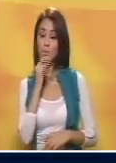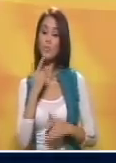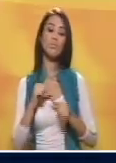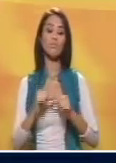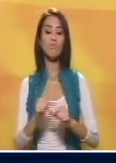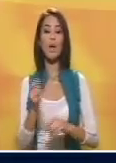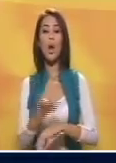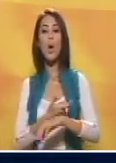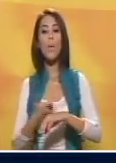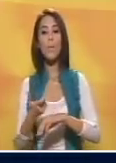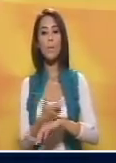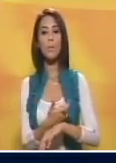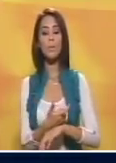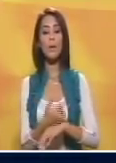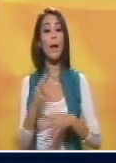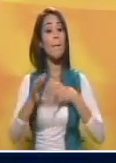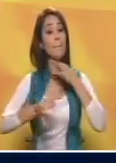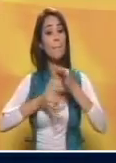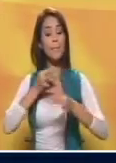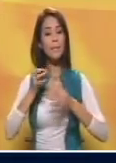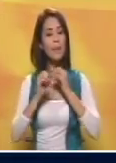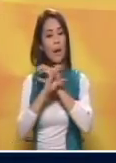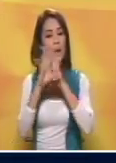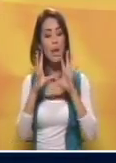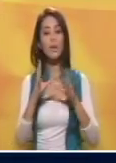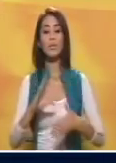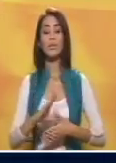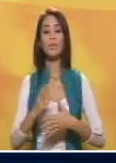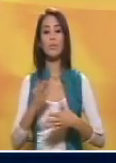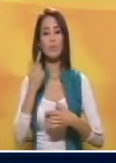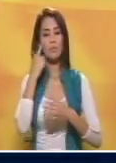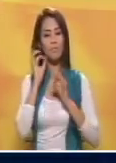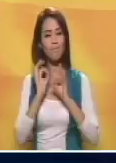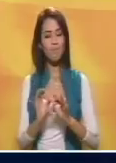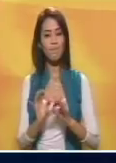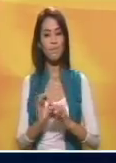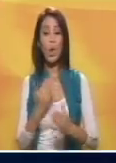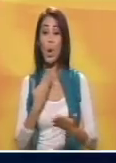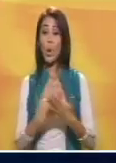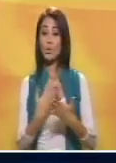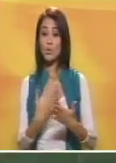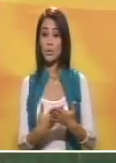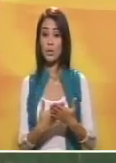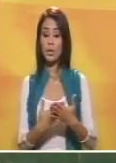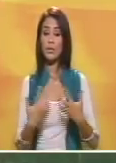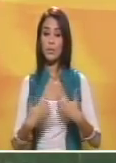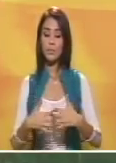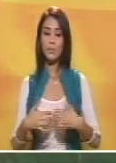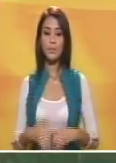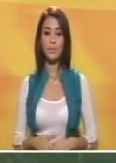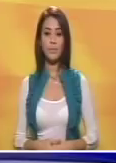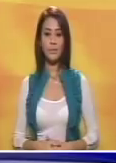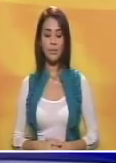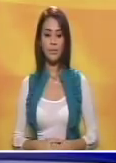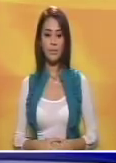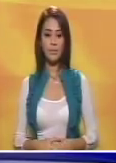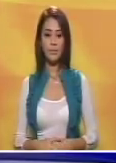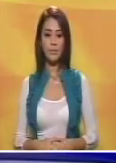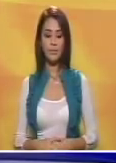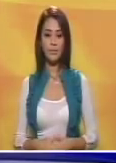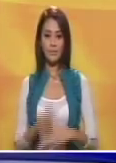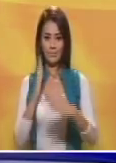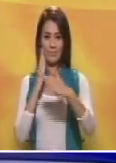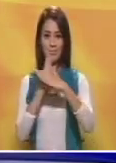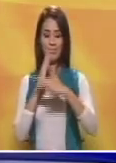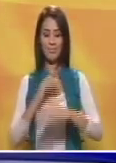al gobernante a dar explicaciones por lo que el Estado dominicano mantiene vigentes contratos con la multinacional.